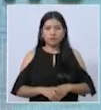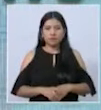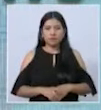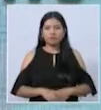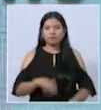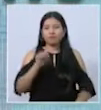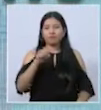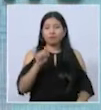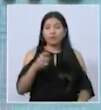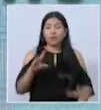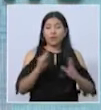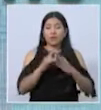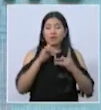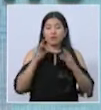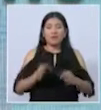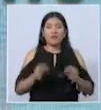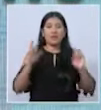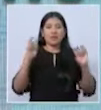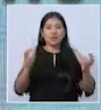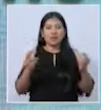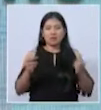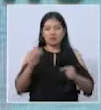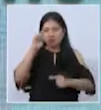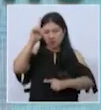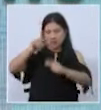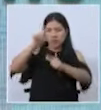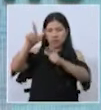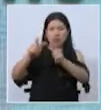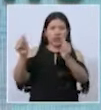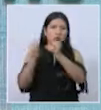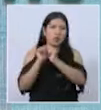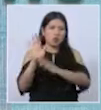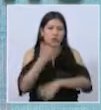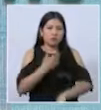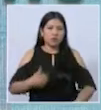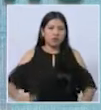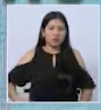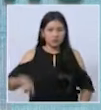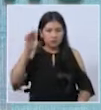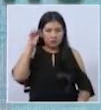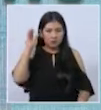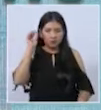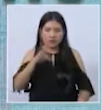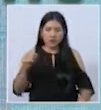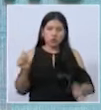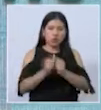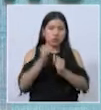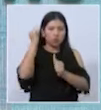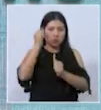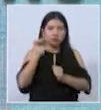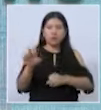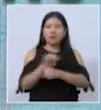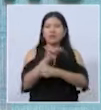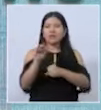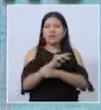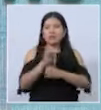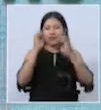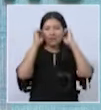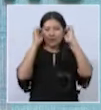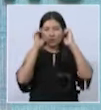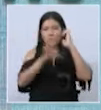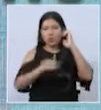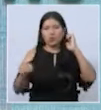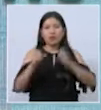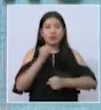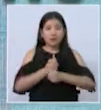Y en un contundente acto de lealtad hacia el presidente Luis Arce Catacora y su gobierno, los ministros de Educación y Trabajo